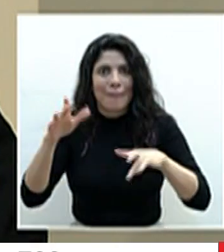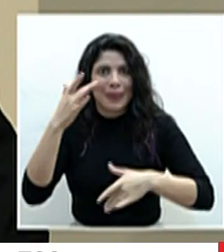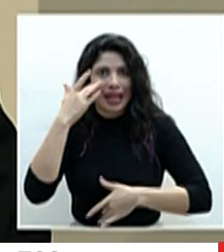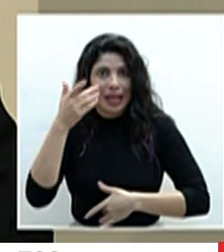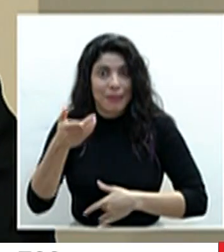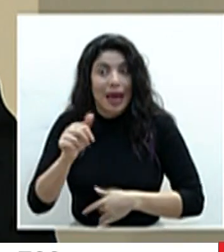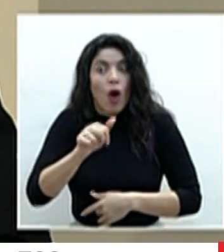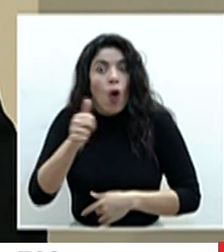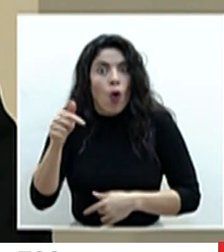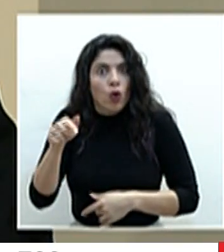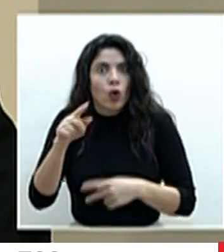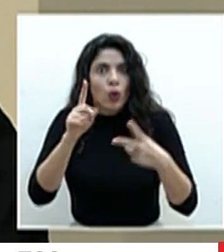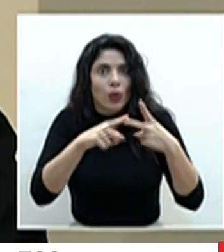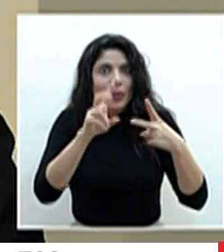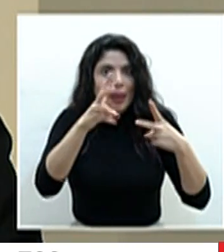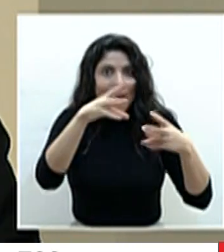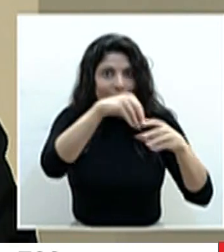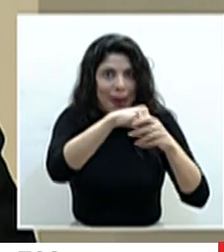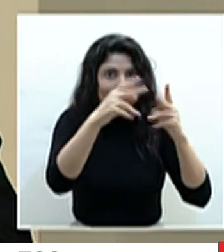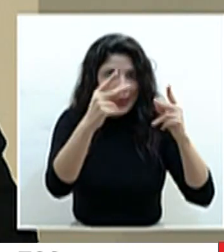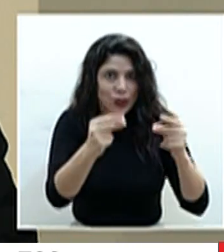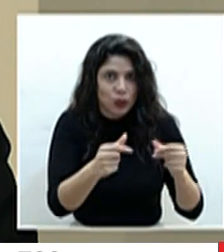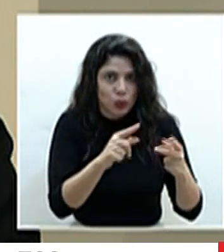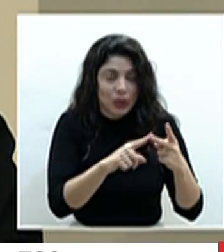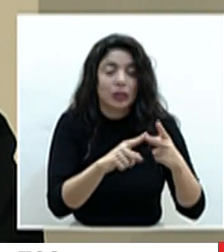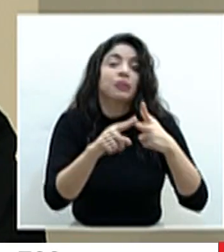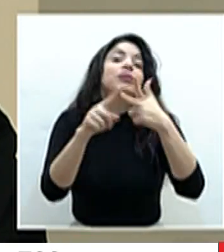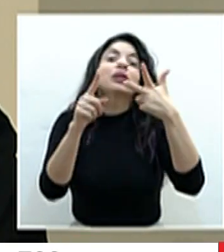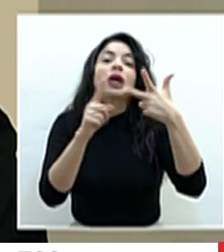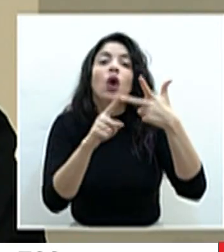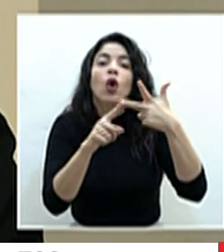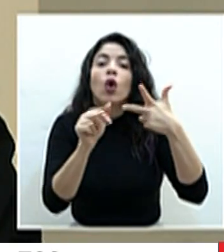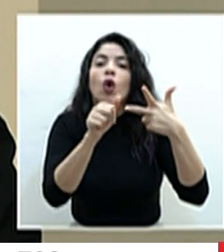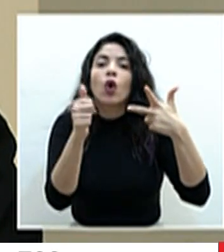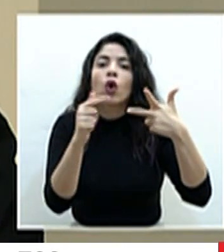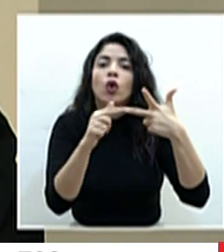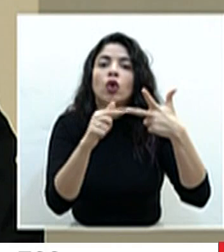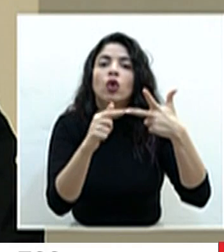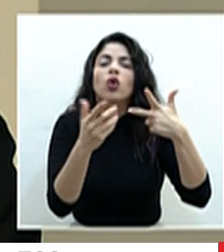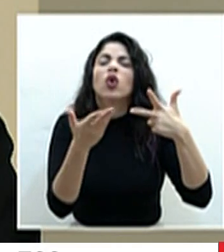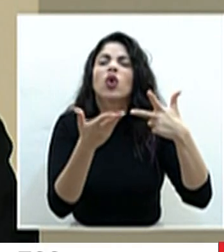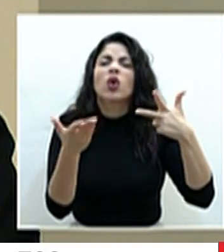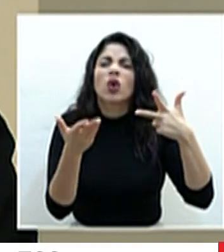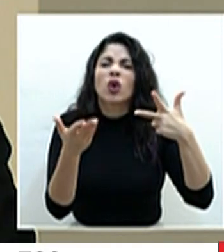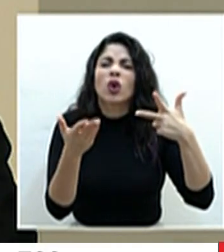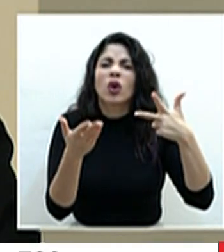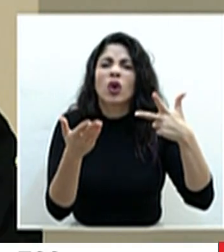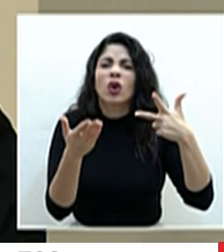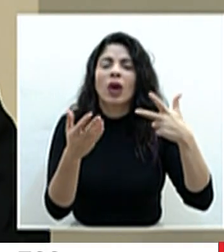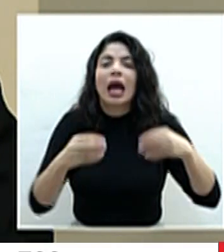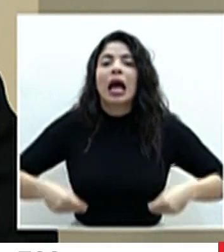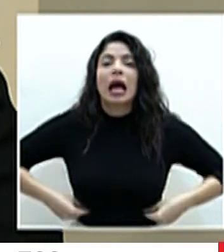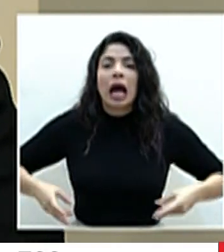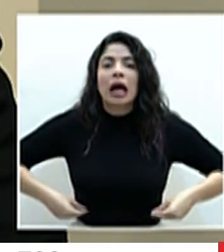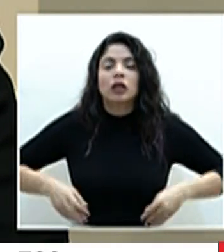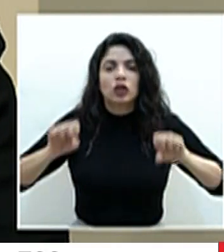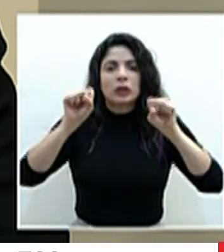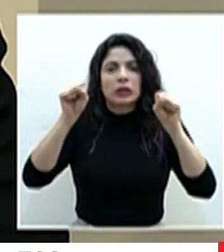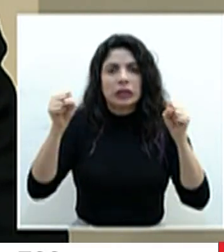otro componente de ese presupuesto. Y el otro componente era un componente de un recorte de gasto,